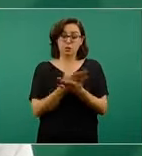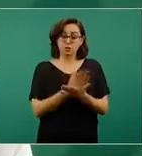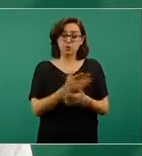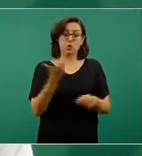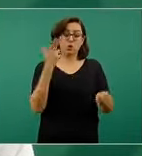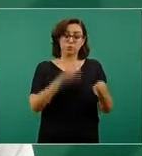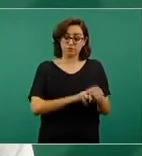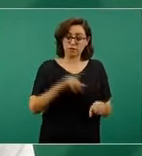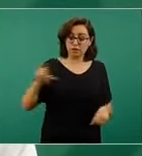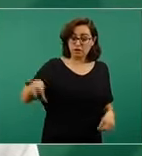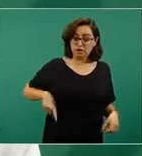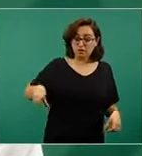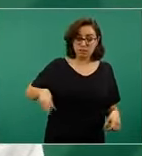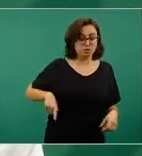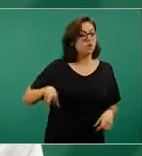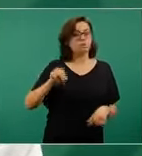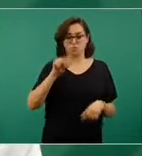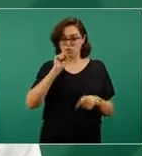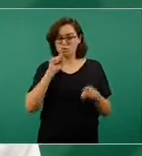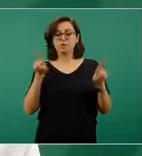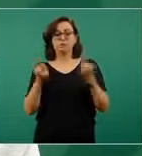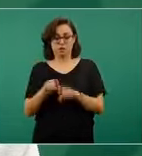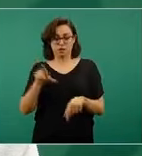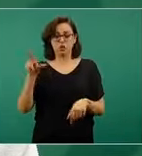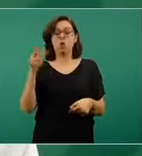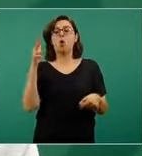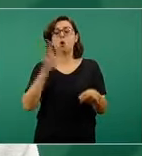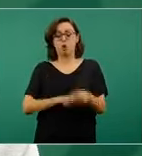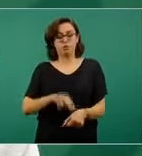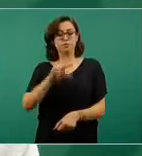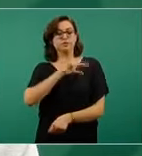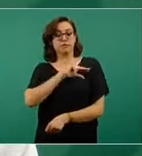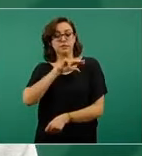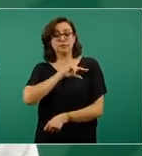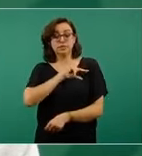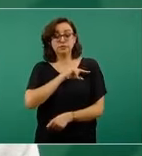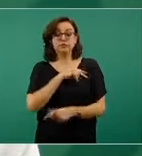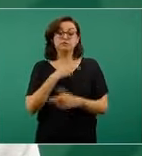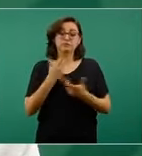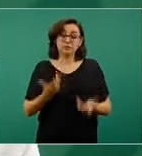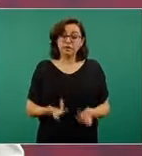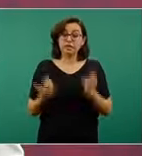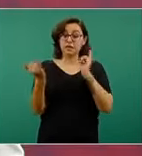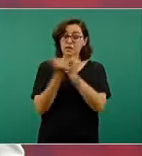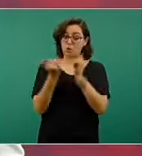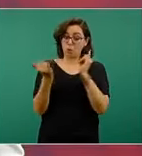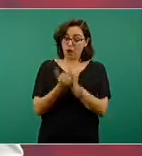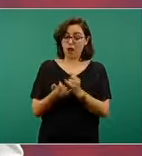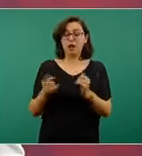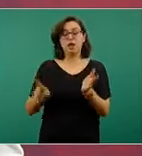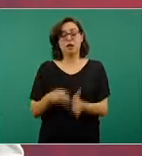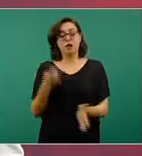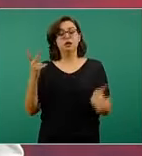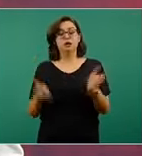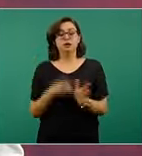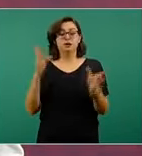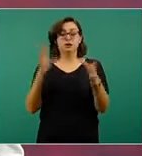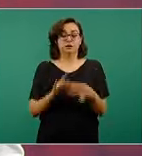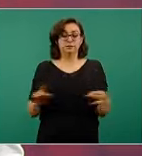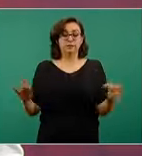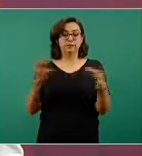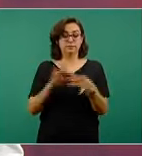también al sector privado, y también hemos destacado lo complejo que resulta el identificar quién de ese